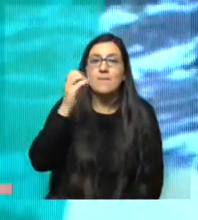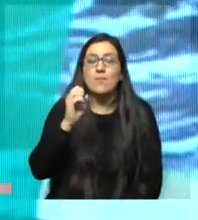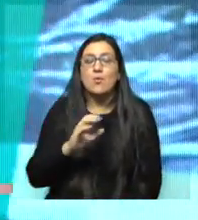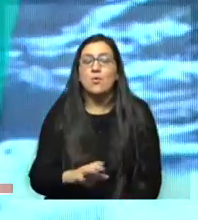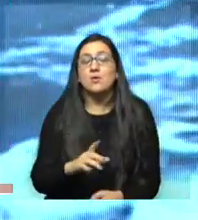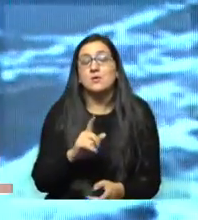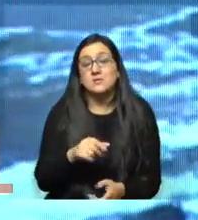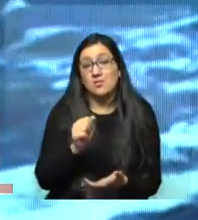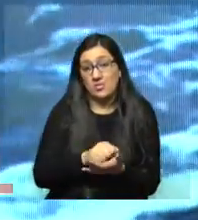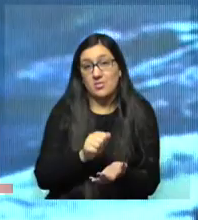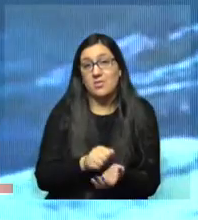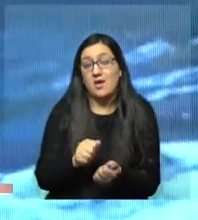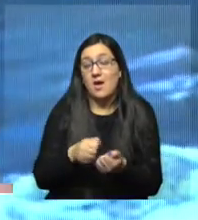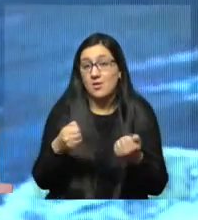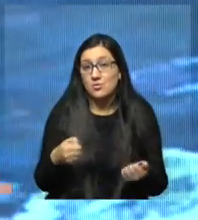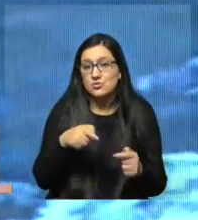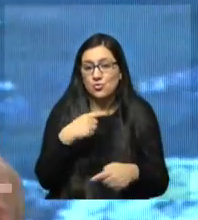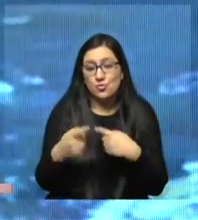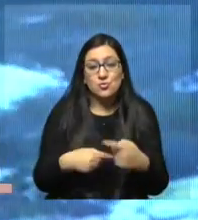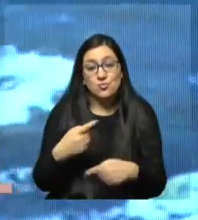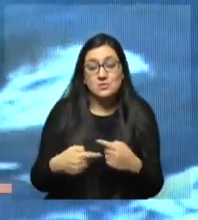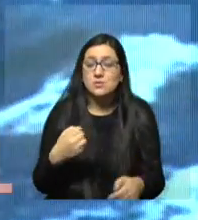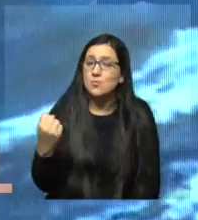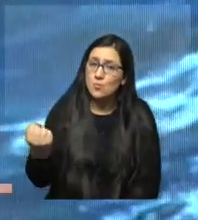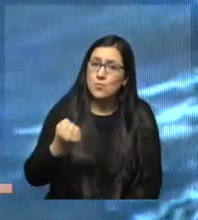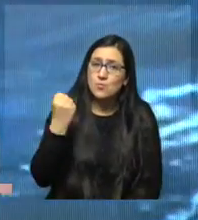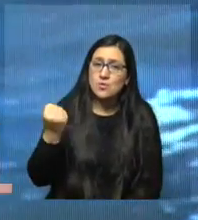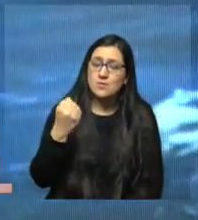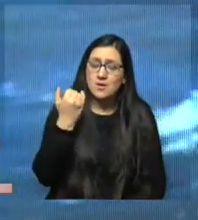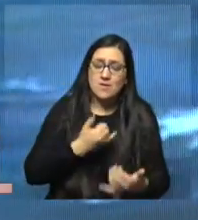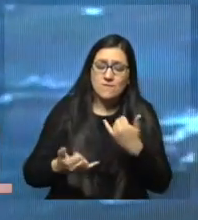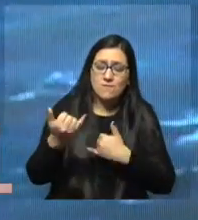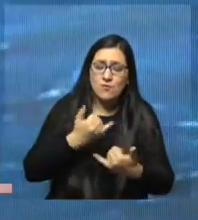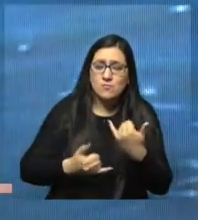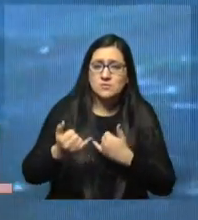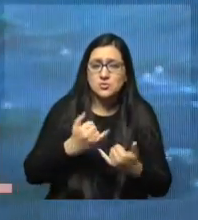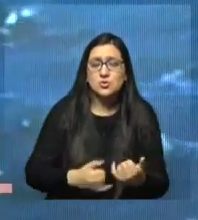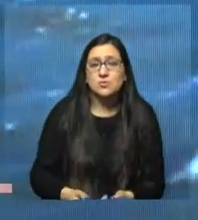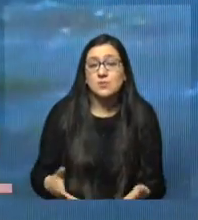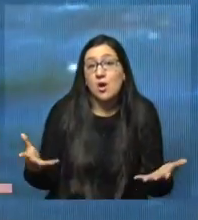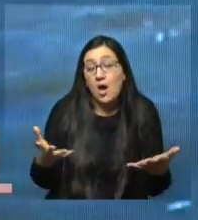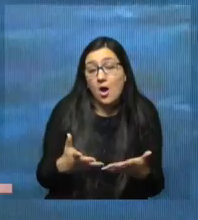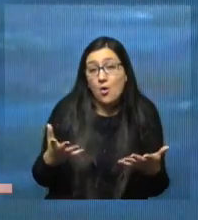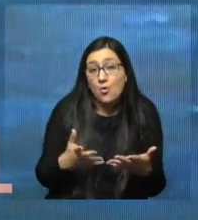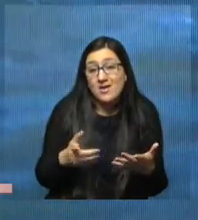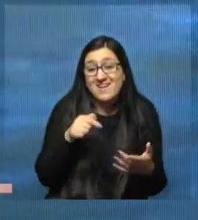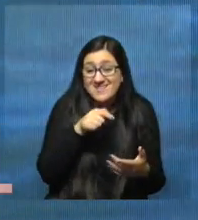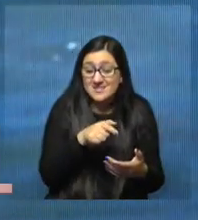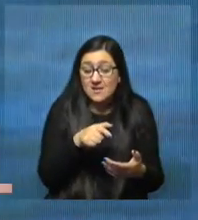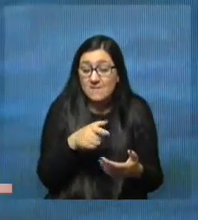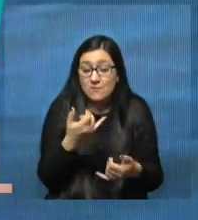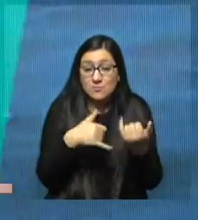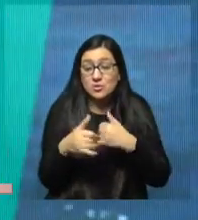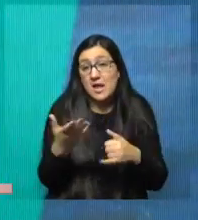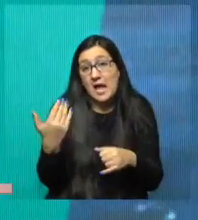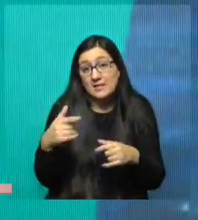más importantes de los países siguen siendo fuentes clave de información, a pesar de que ahora se consume esa información a